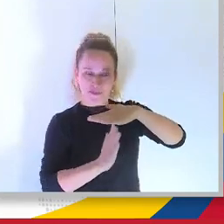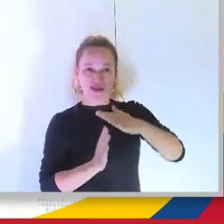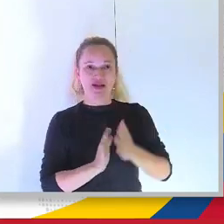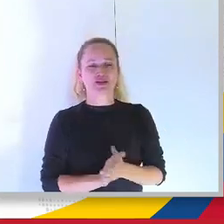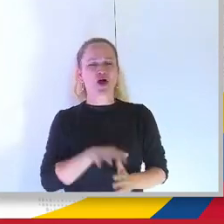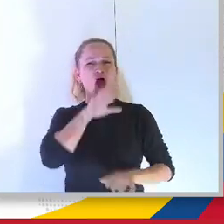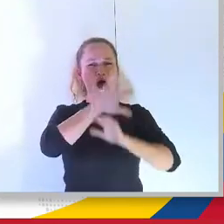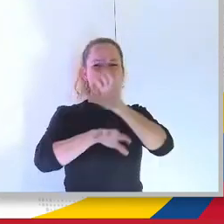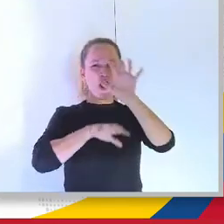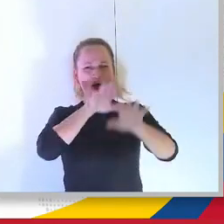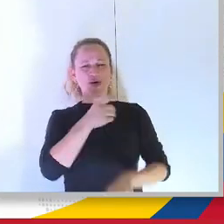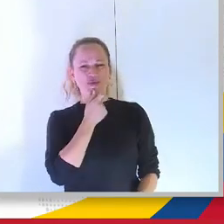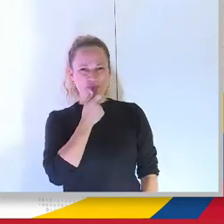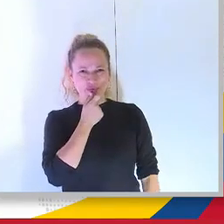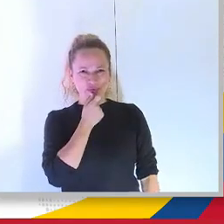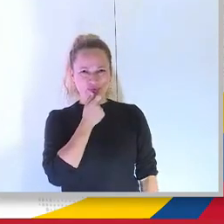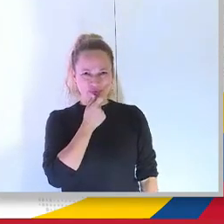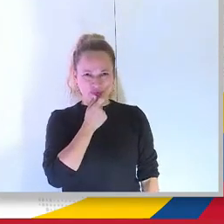acá. Gracias.